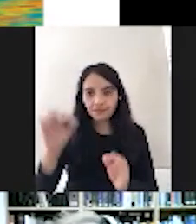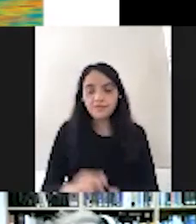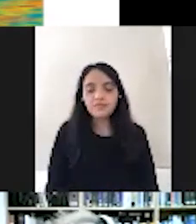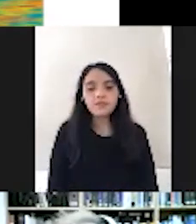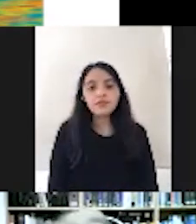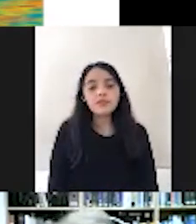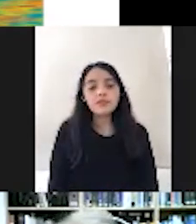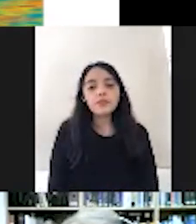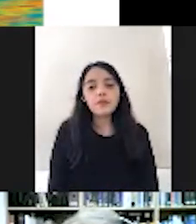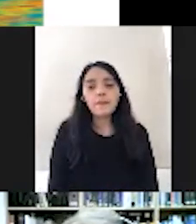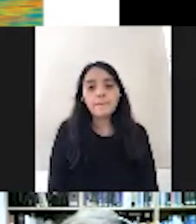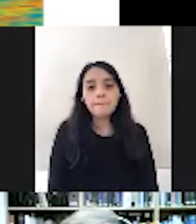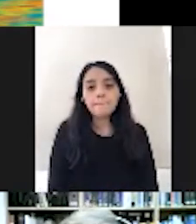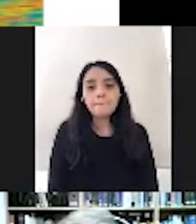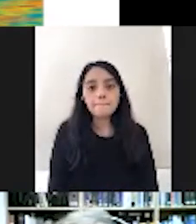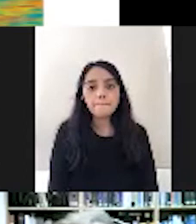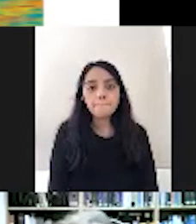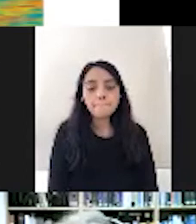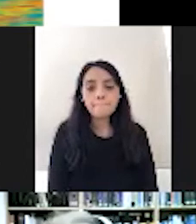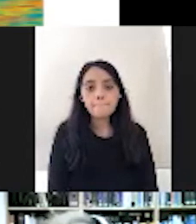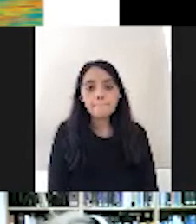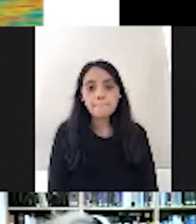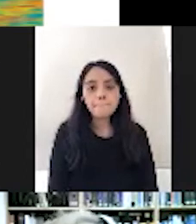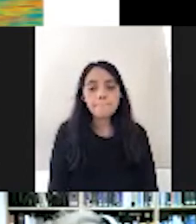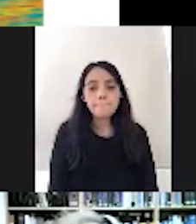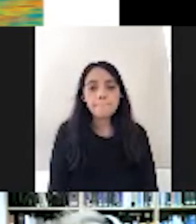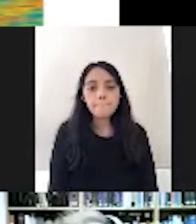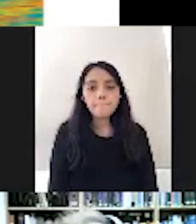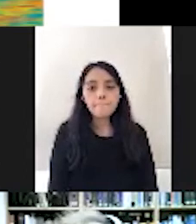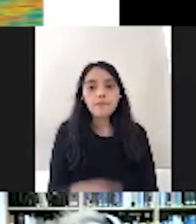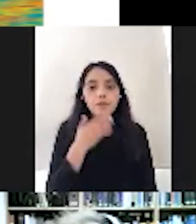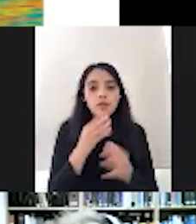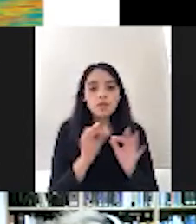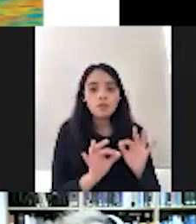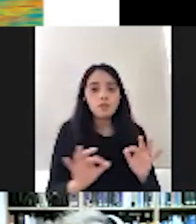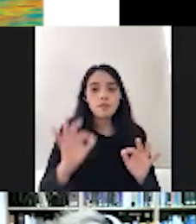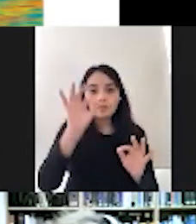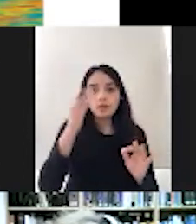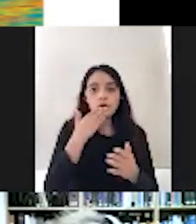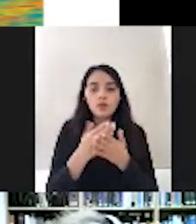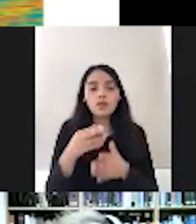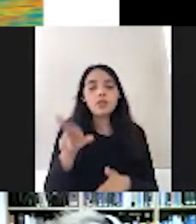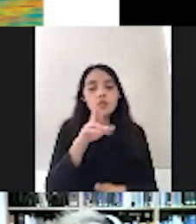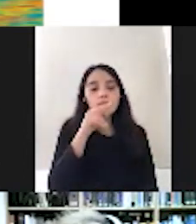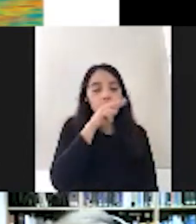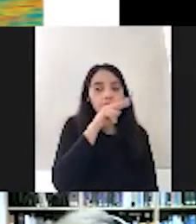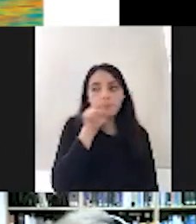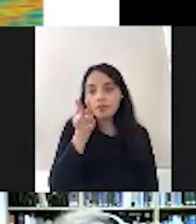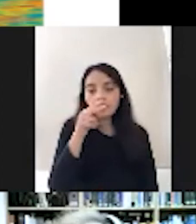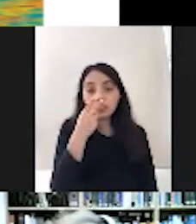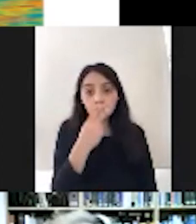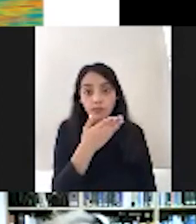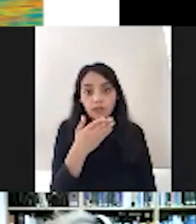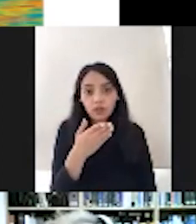la segunda línea corresponde al momento en que volvió a mover el ojo. Y en general ven ustedes que uno tiende a mover el ojo en un